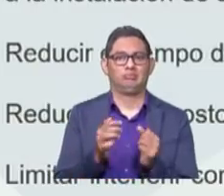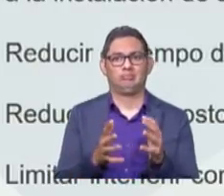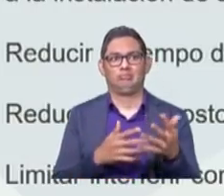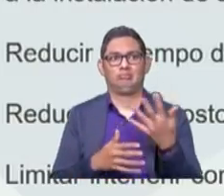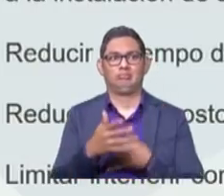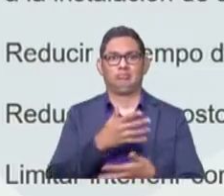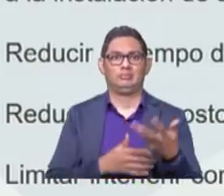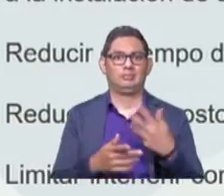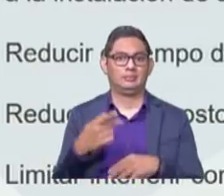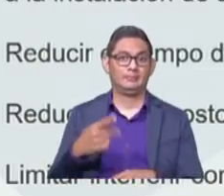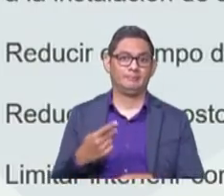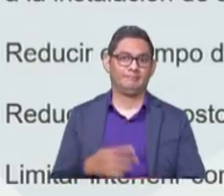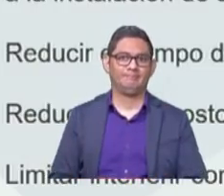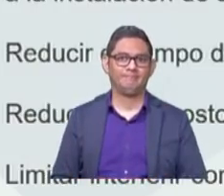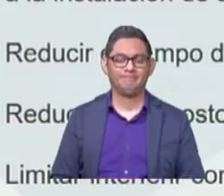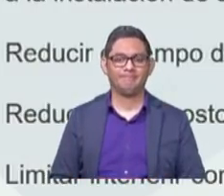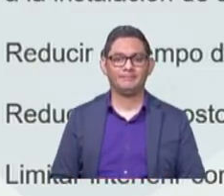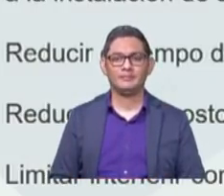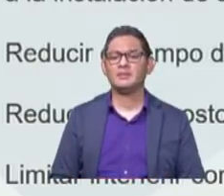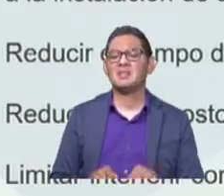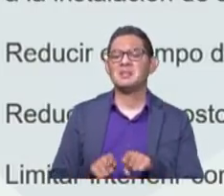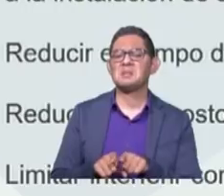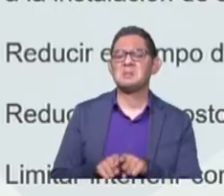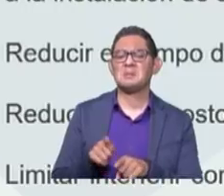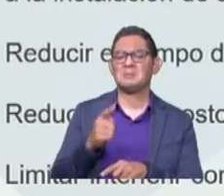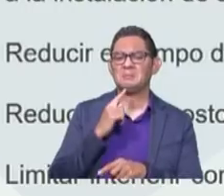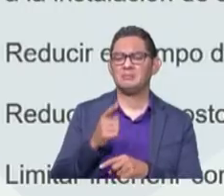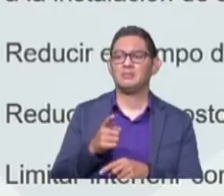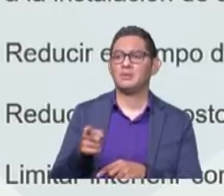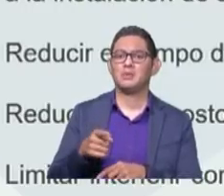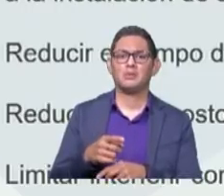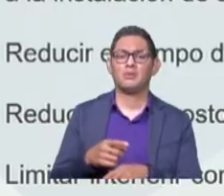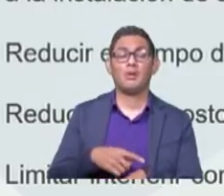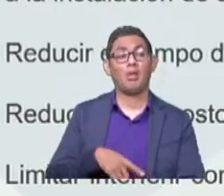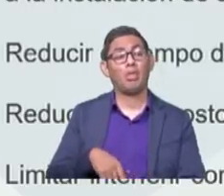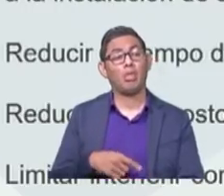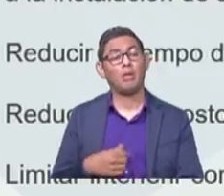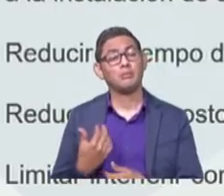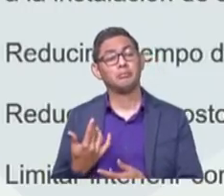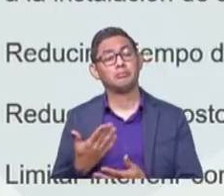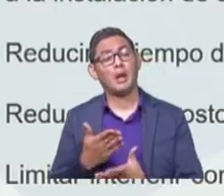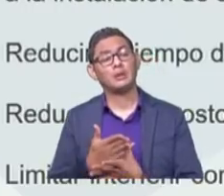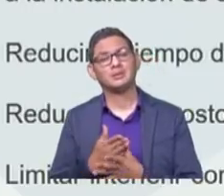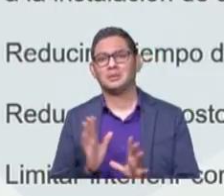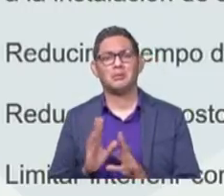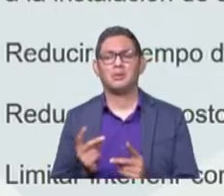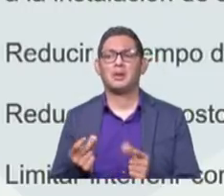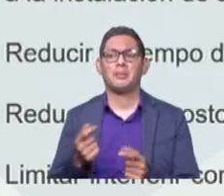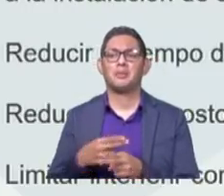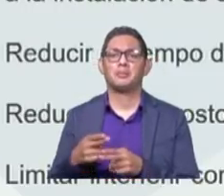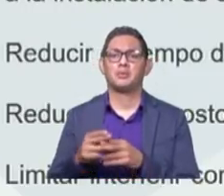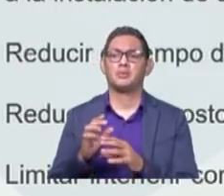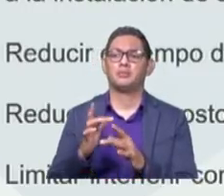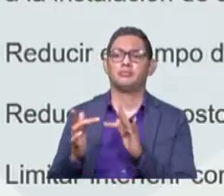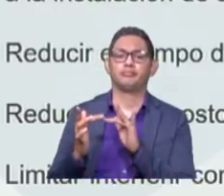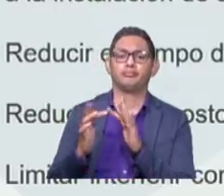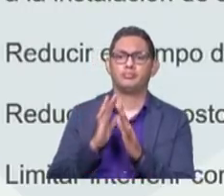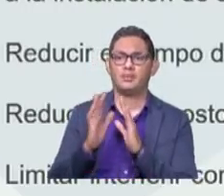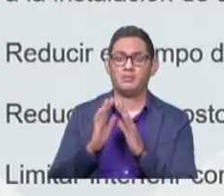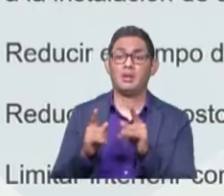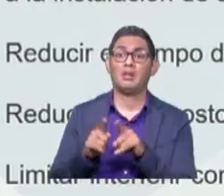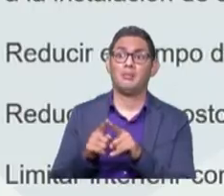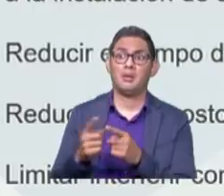son producto de un riesgo. Reduce el tiempo de espera, reducción de los costos tanto para el sistema